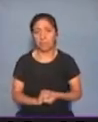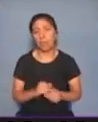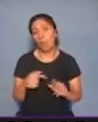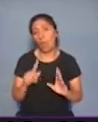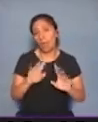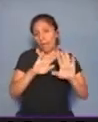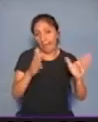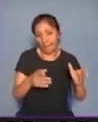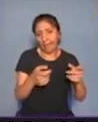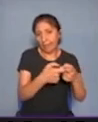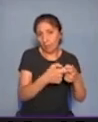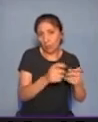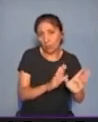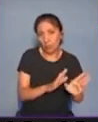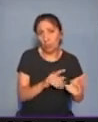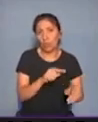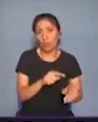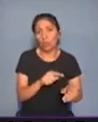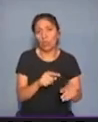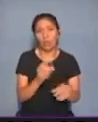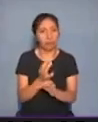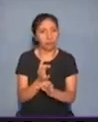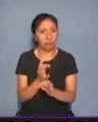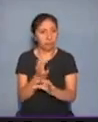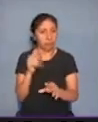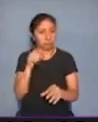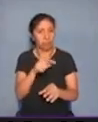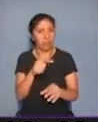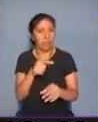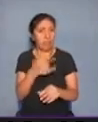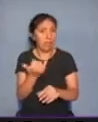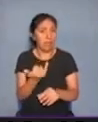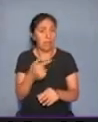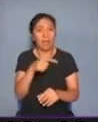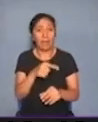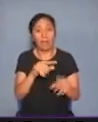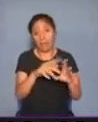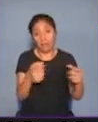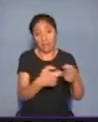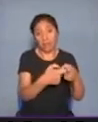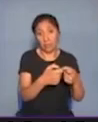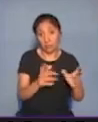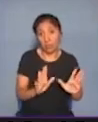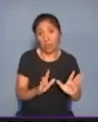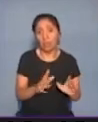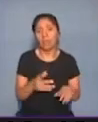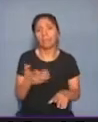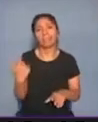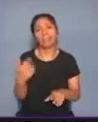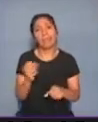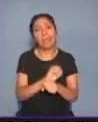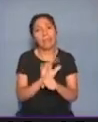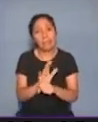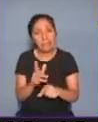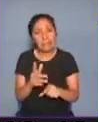institucional y este Los profesionales que que tenemos Y eso desde también de la pandemia venimos